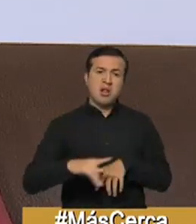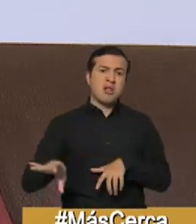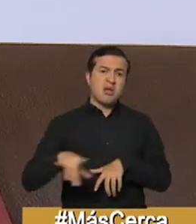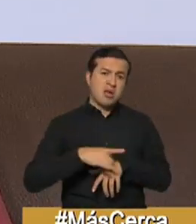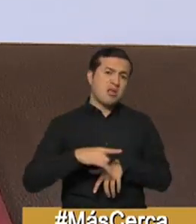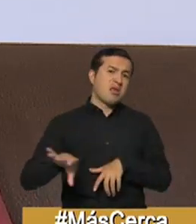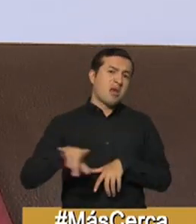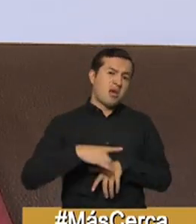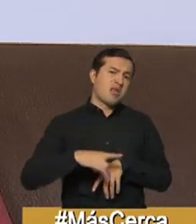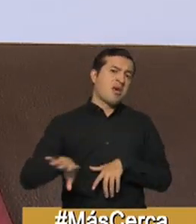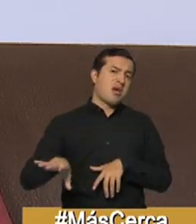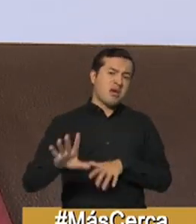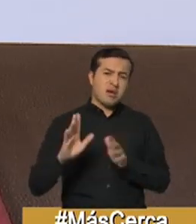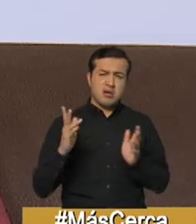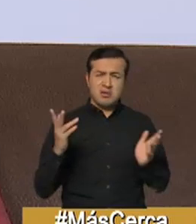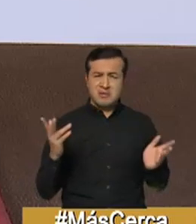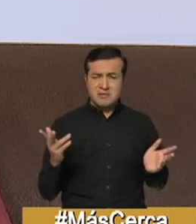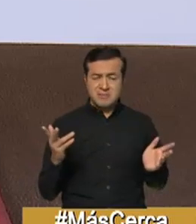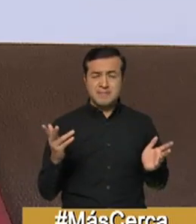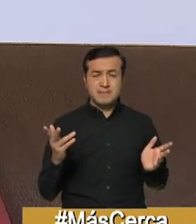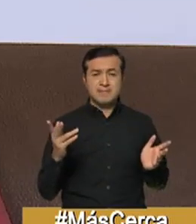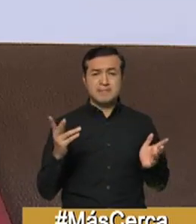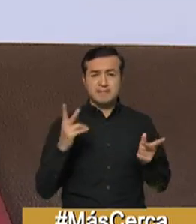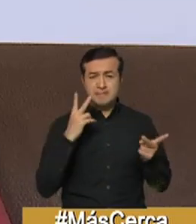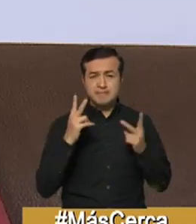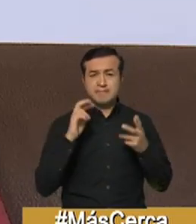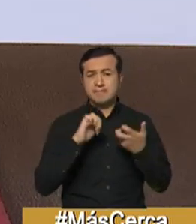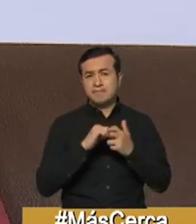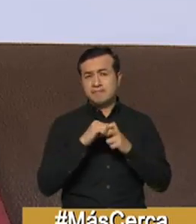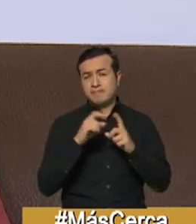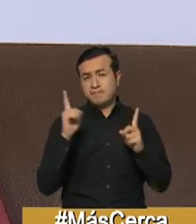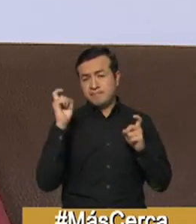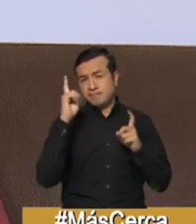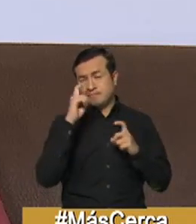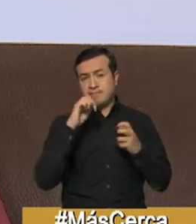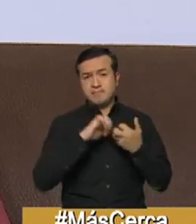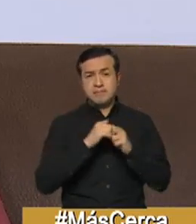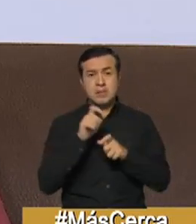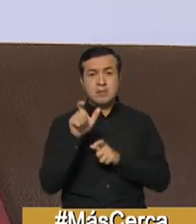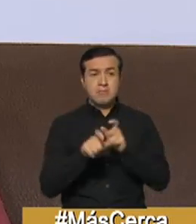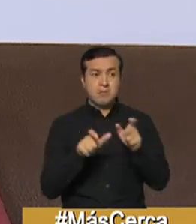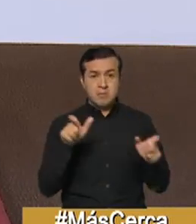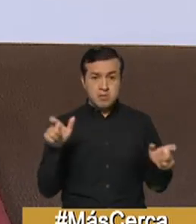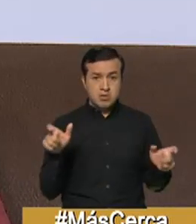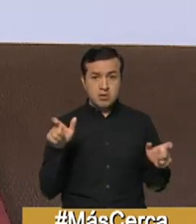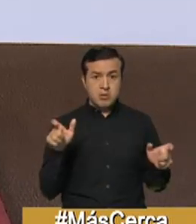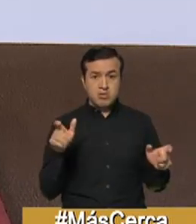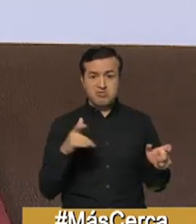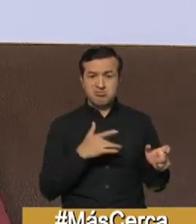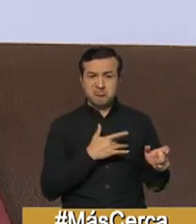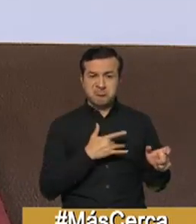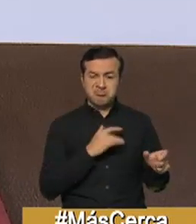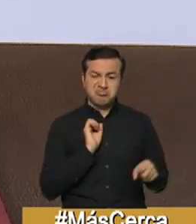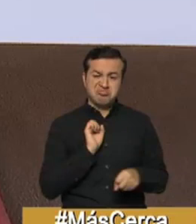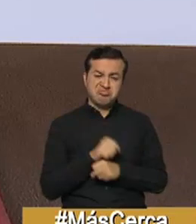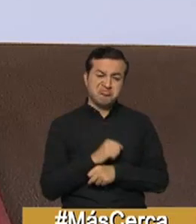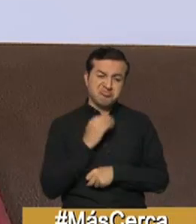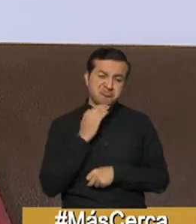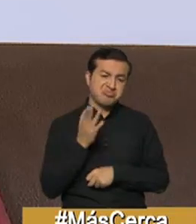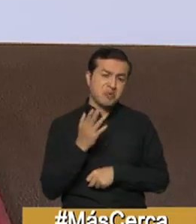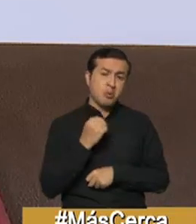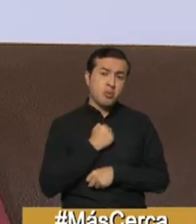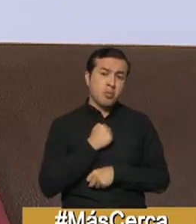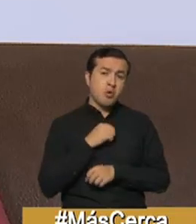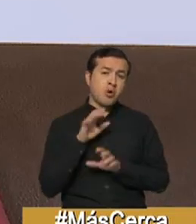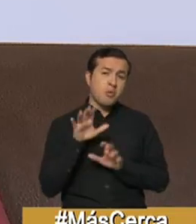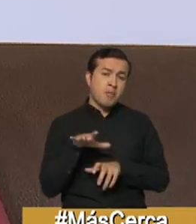Bien, se ha visto la problemática que las personas no se conduelen al tener su